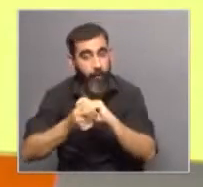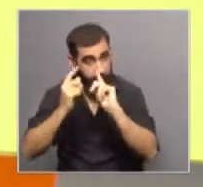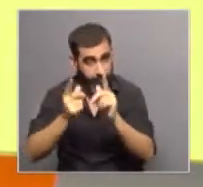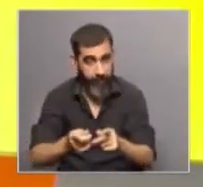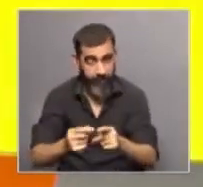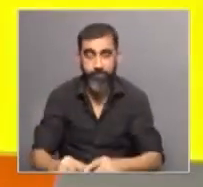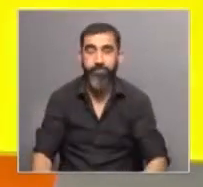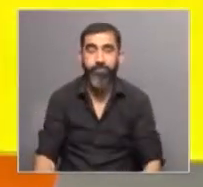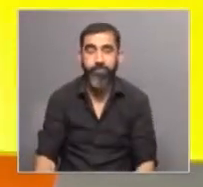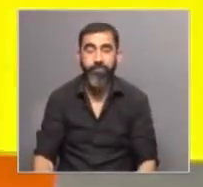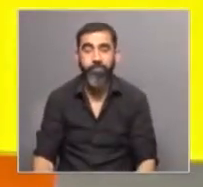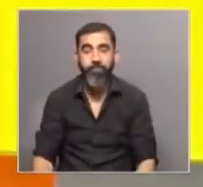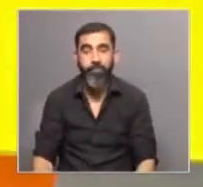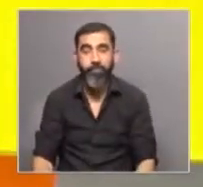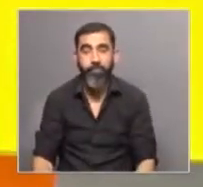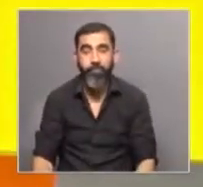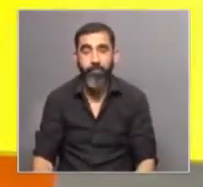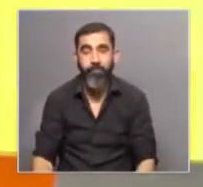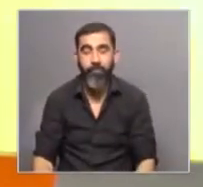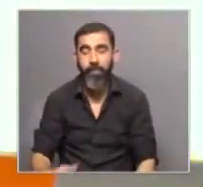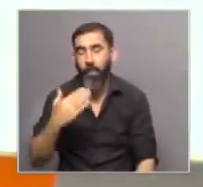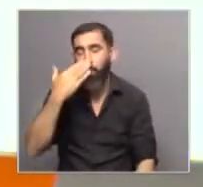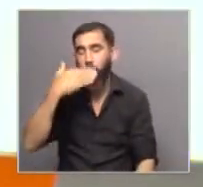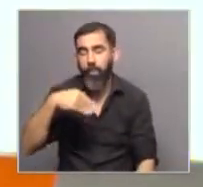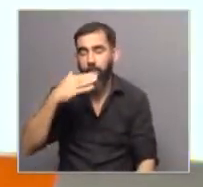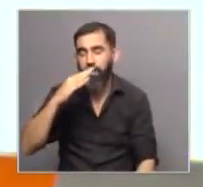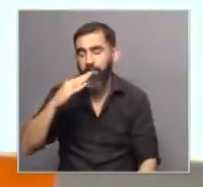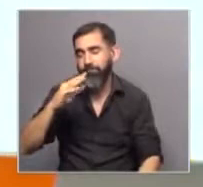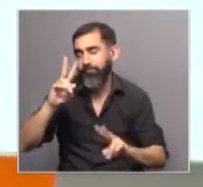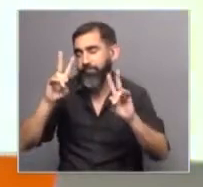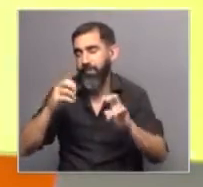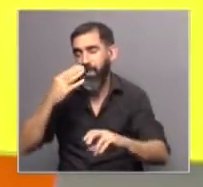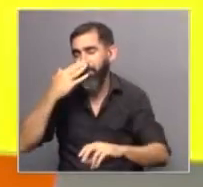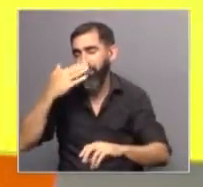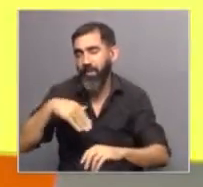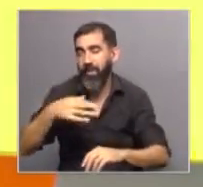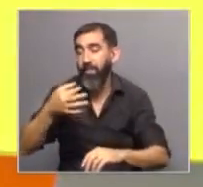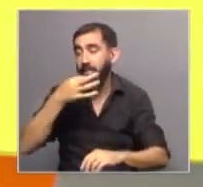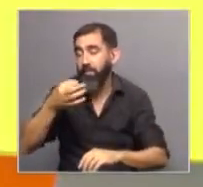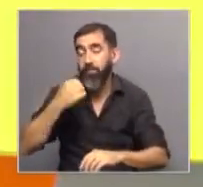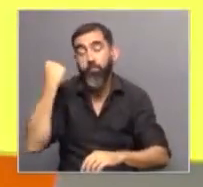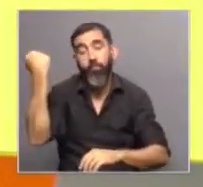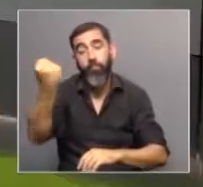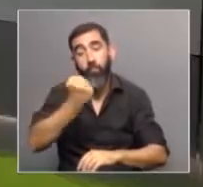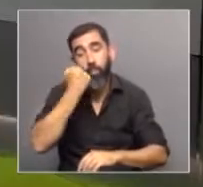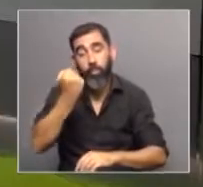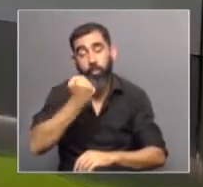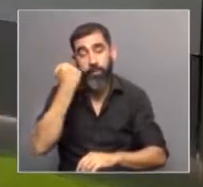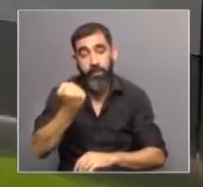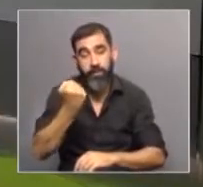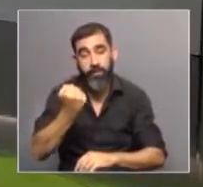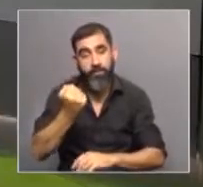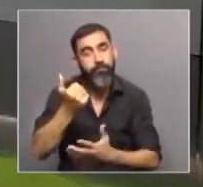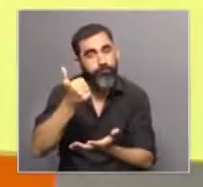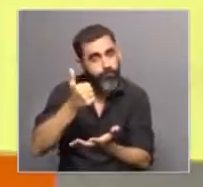también. Y bueno, y una última reflexión final que nos decían, bueno, la importancia, como decía Fernanda, de